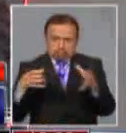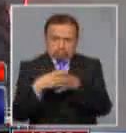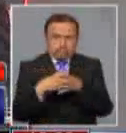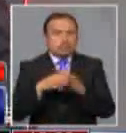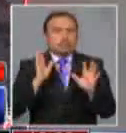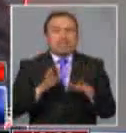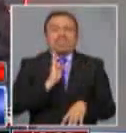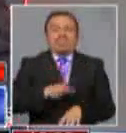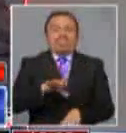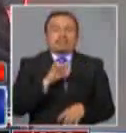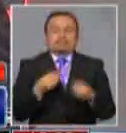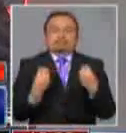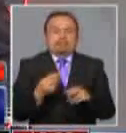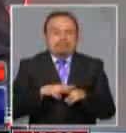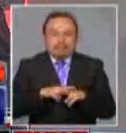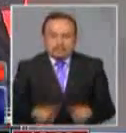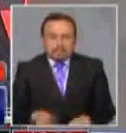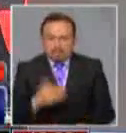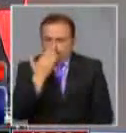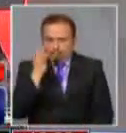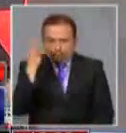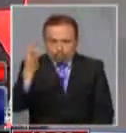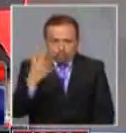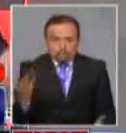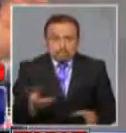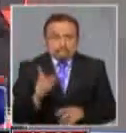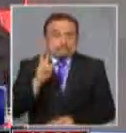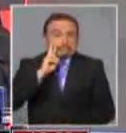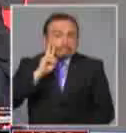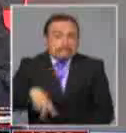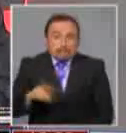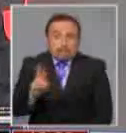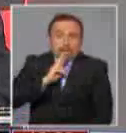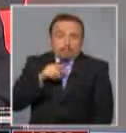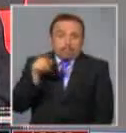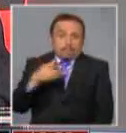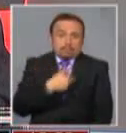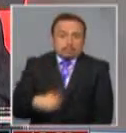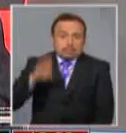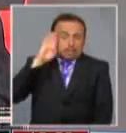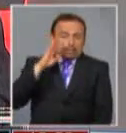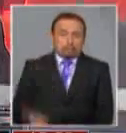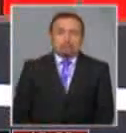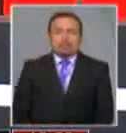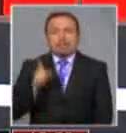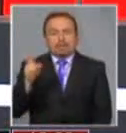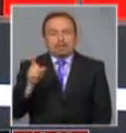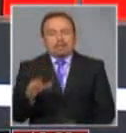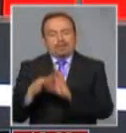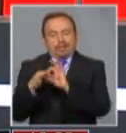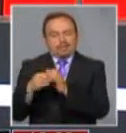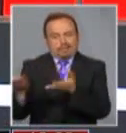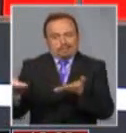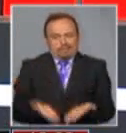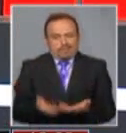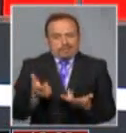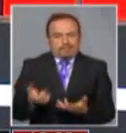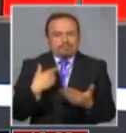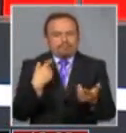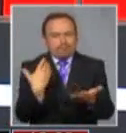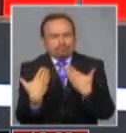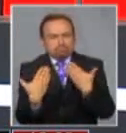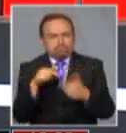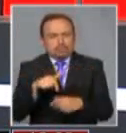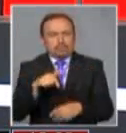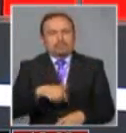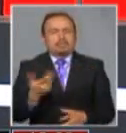vamos a decidir vamos a hacer hacia adelante si no tenemos una respuesta por parte del ejecutivo señor hctor Sandoval Muchísimas gracias por estar aquí conversando con